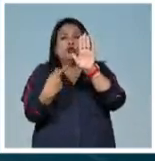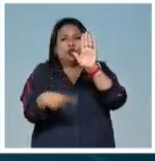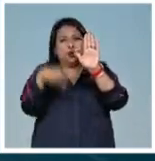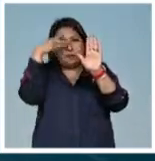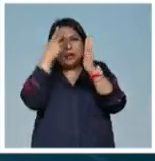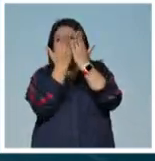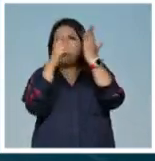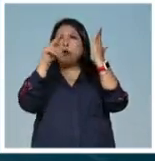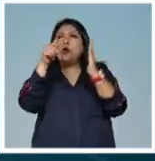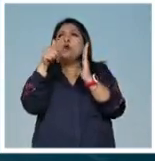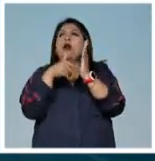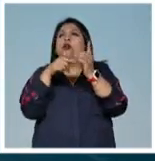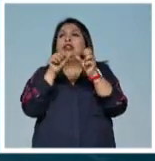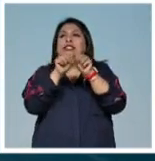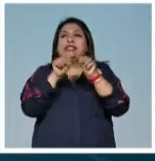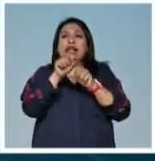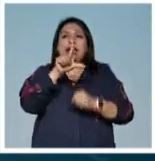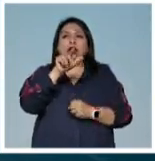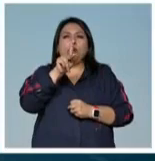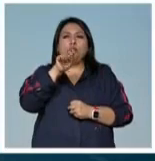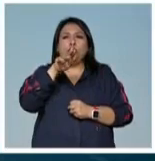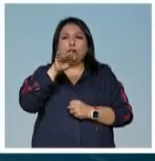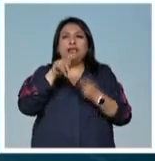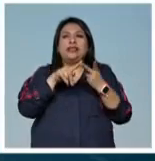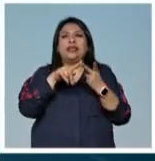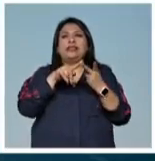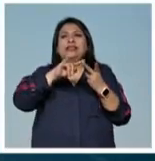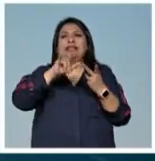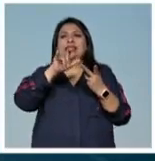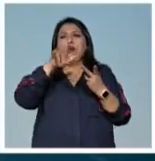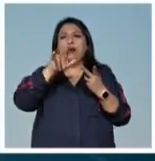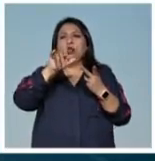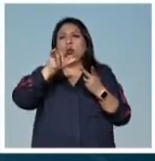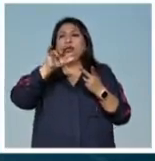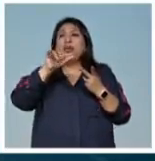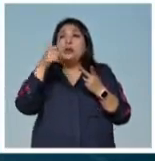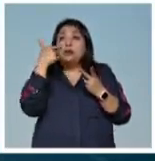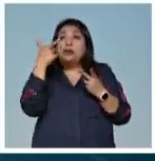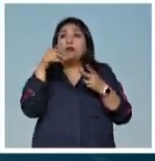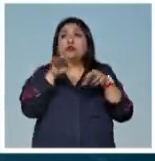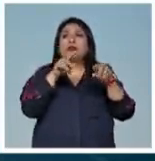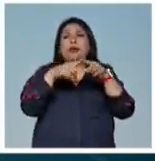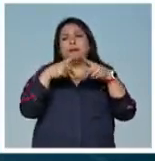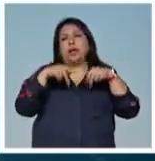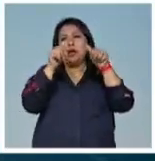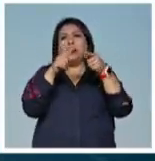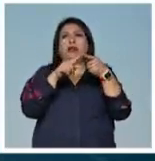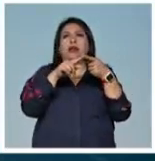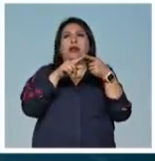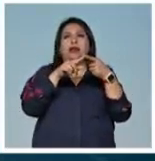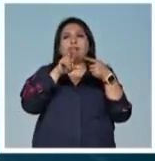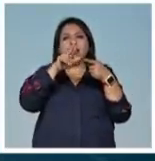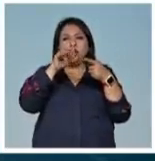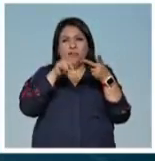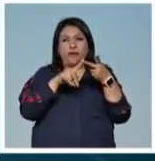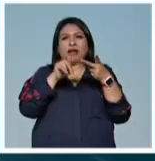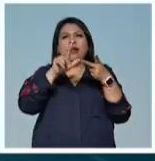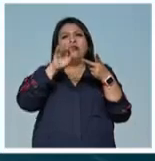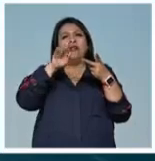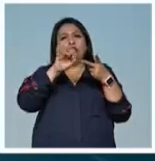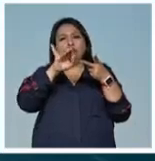mexicano, ubicada en la sala Leopoldo Méndez y Gilberto Aceves Navarro, exhibe el trabajo de artistas como Diego Rivera, David